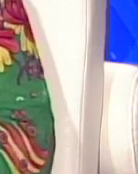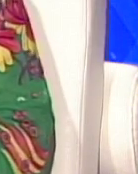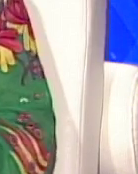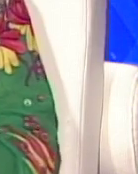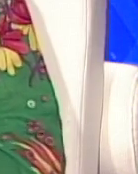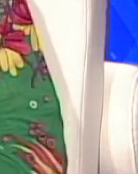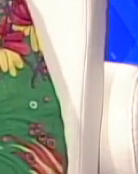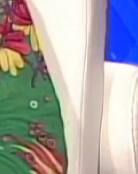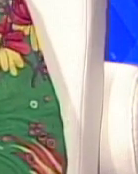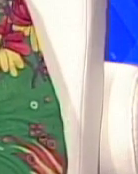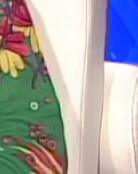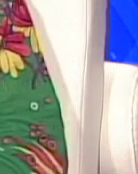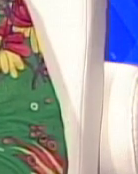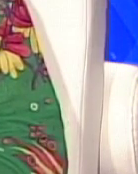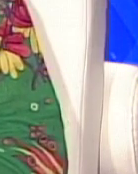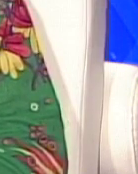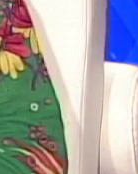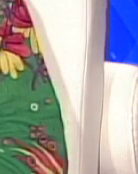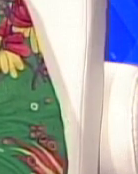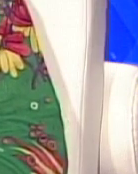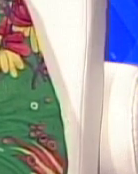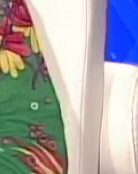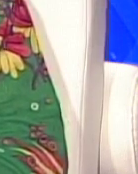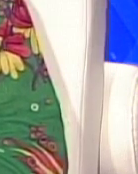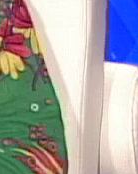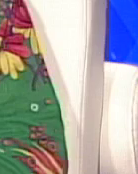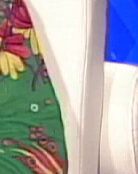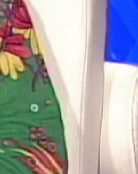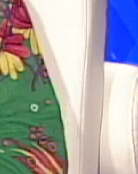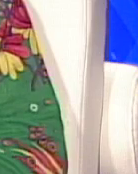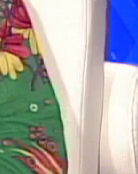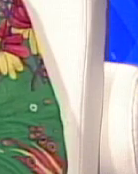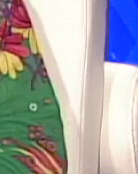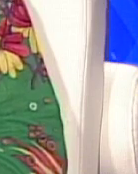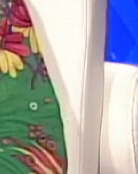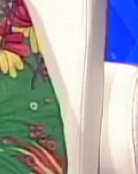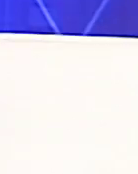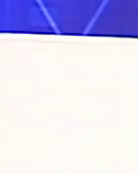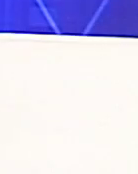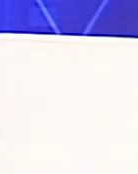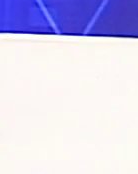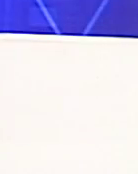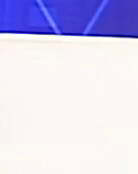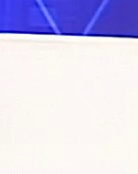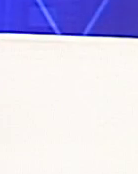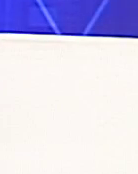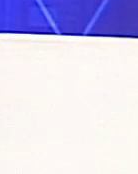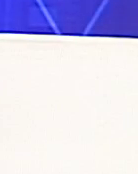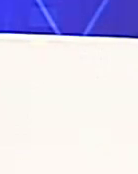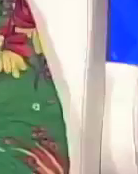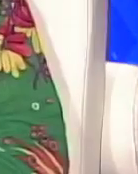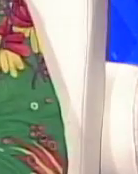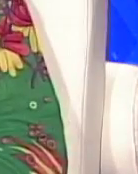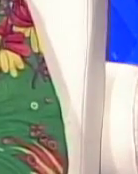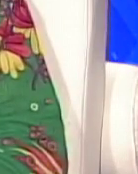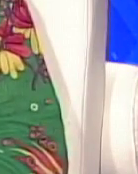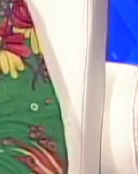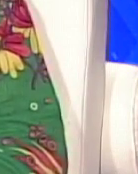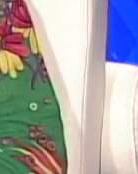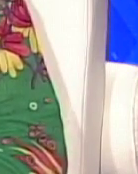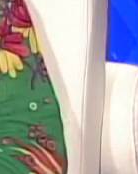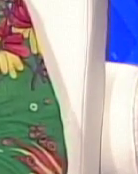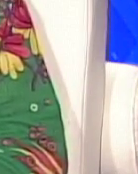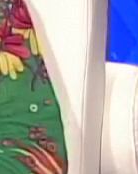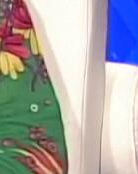de la Comisión Permanente de Adultos Mayores de la Asamblea Nacional Constituyente, dirigente política y militante del PSUV. Gracias por acompañarnos. Gracias a ustedes